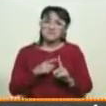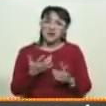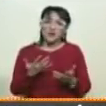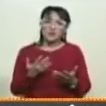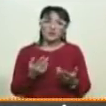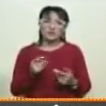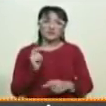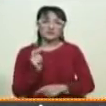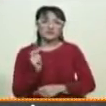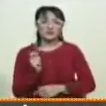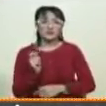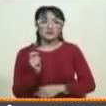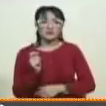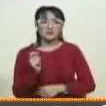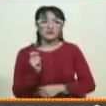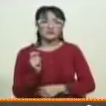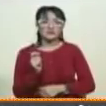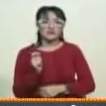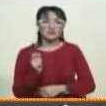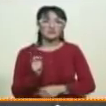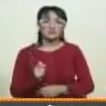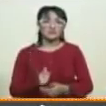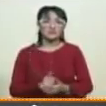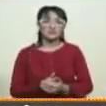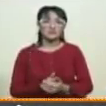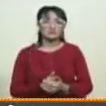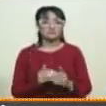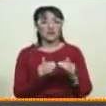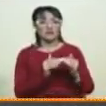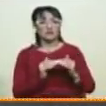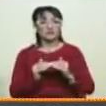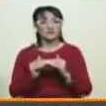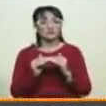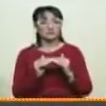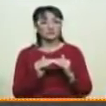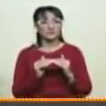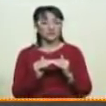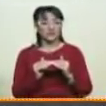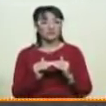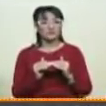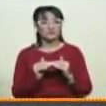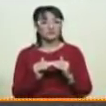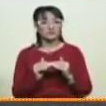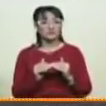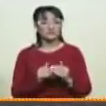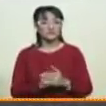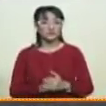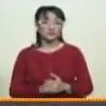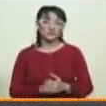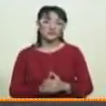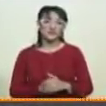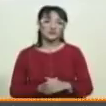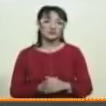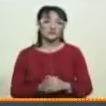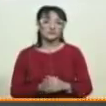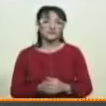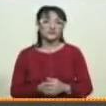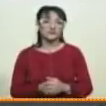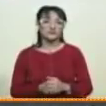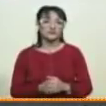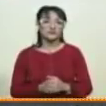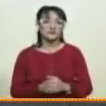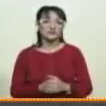tarea que necesita Venezuela es estabilidad, es paz, evitar cualquier riesgo conflictivo y, por